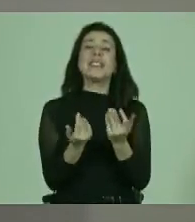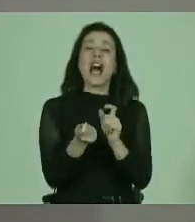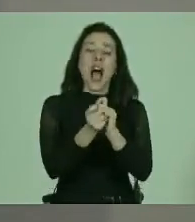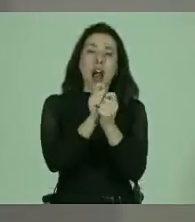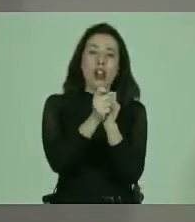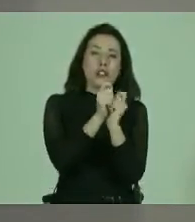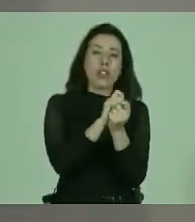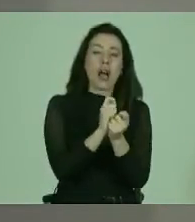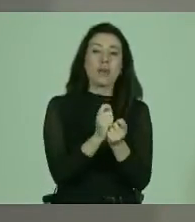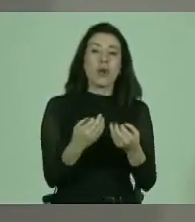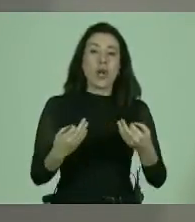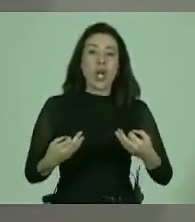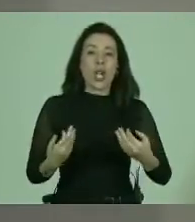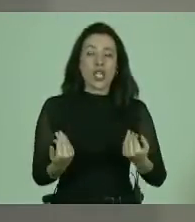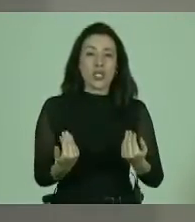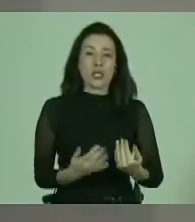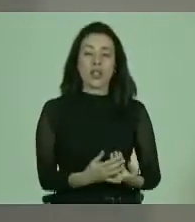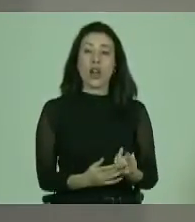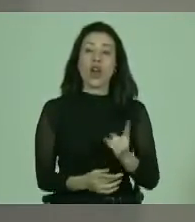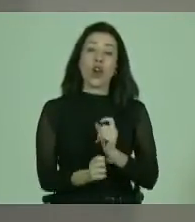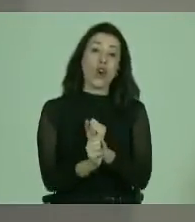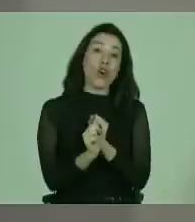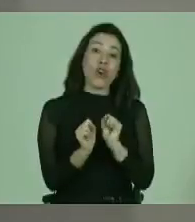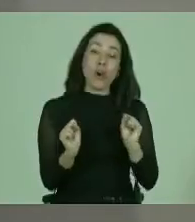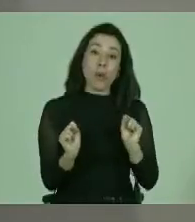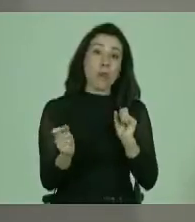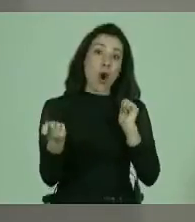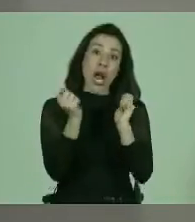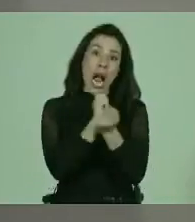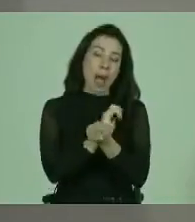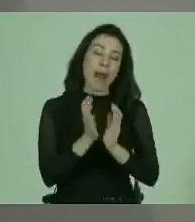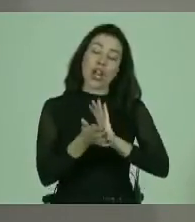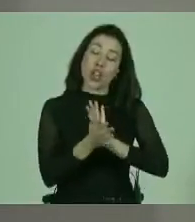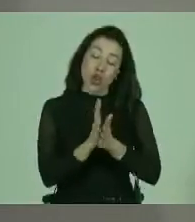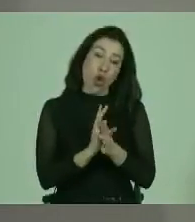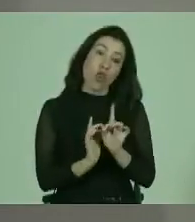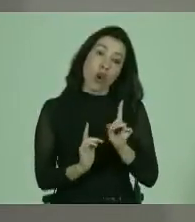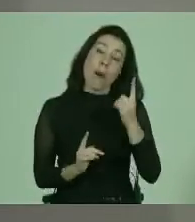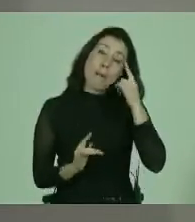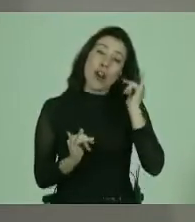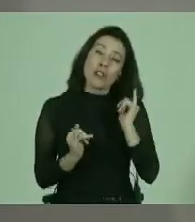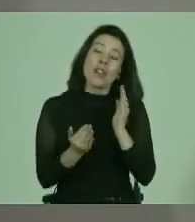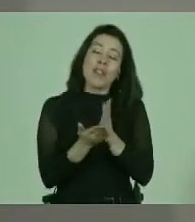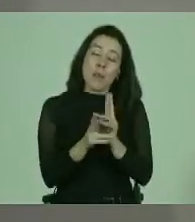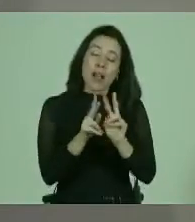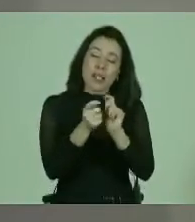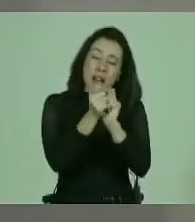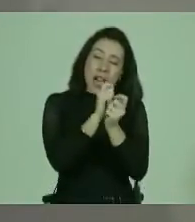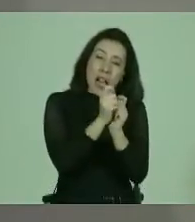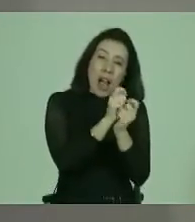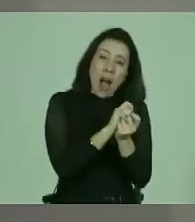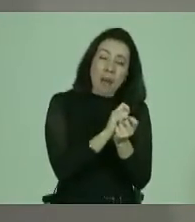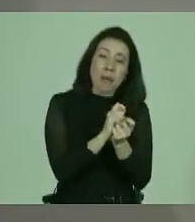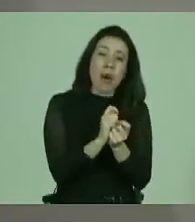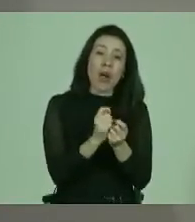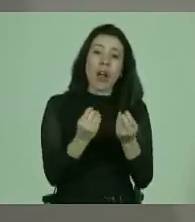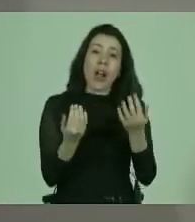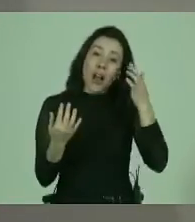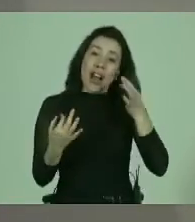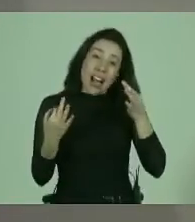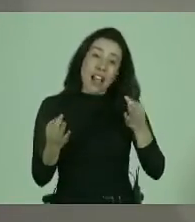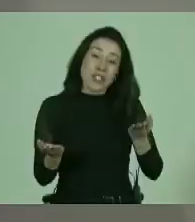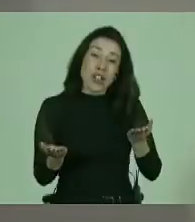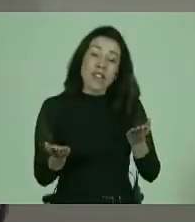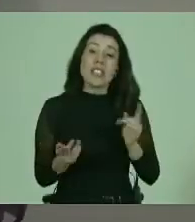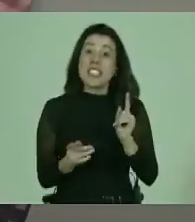razonables evidentemente no podemos cambiar todo pero si hay ajustes razonables que si no hacemos